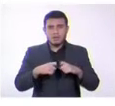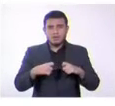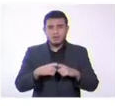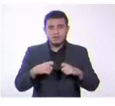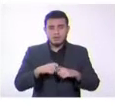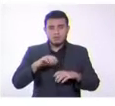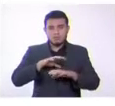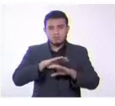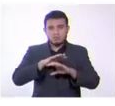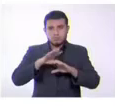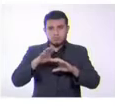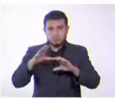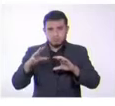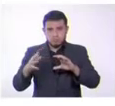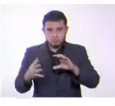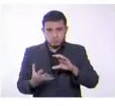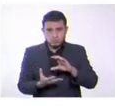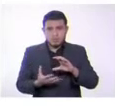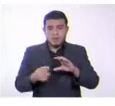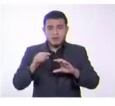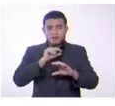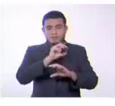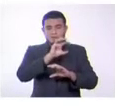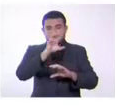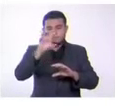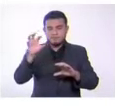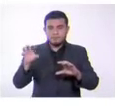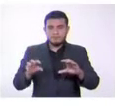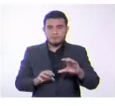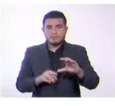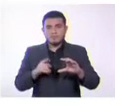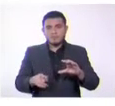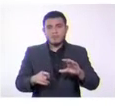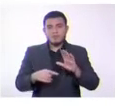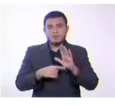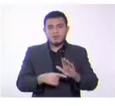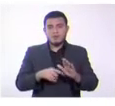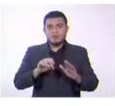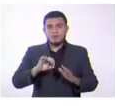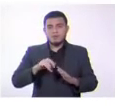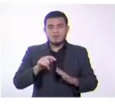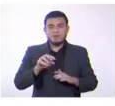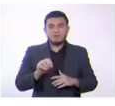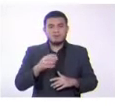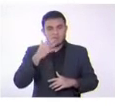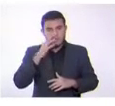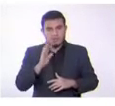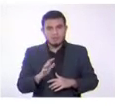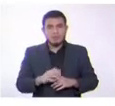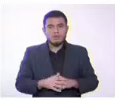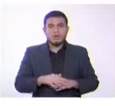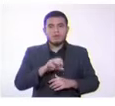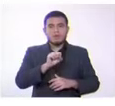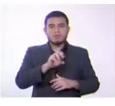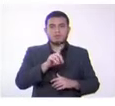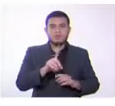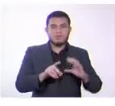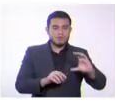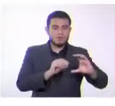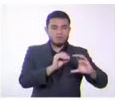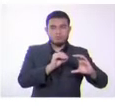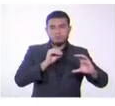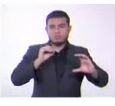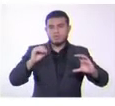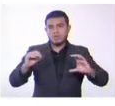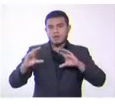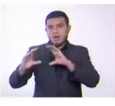externa. Esto se conoce como la regla del octeto. Por ejemplo, el sodio le cede un electrón al